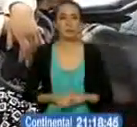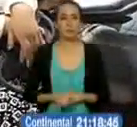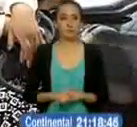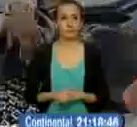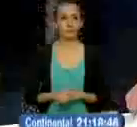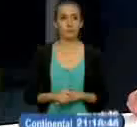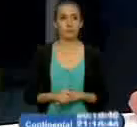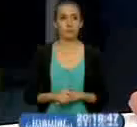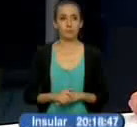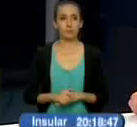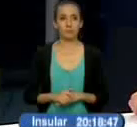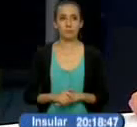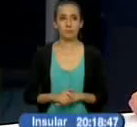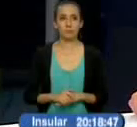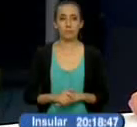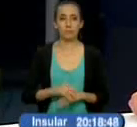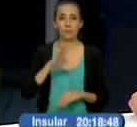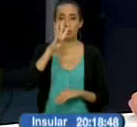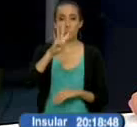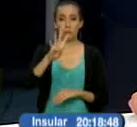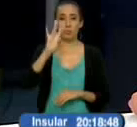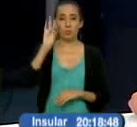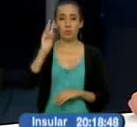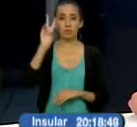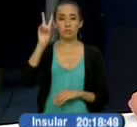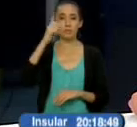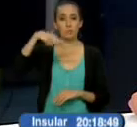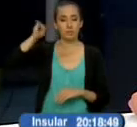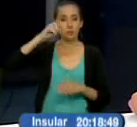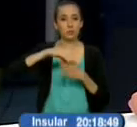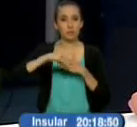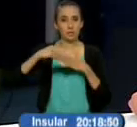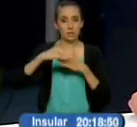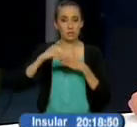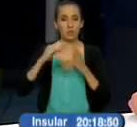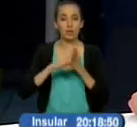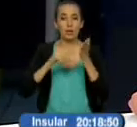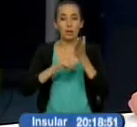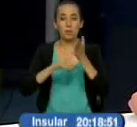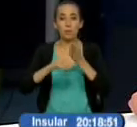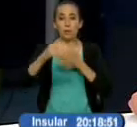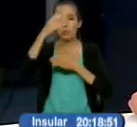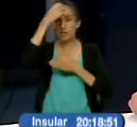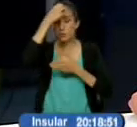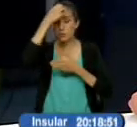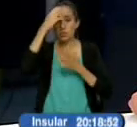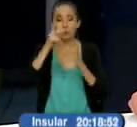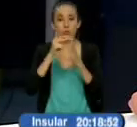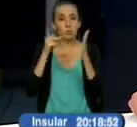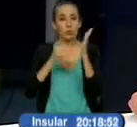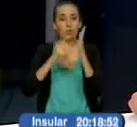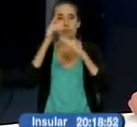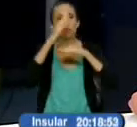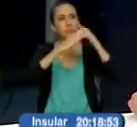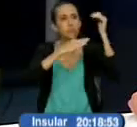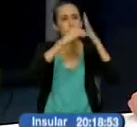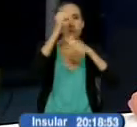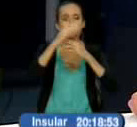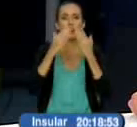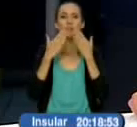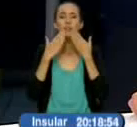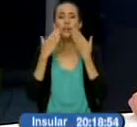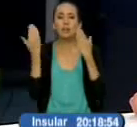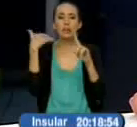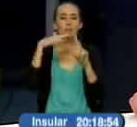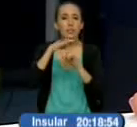TV. 472 millones de dólares destinará el Ministerio de Educación para su programa de infraestructura. Esto incluye